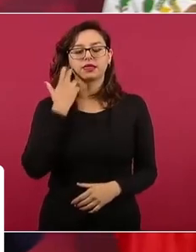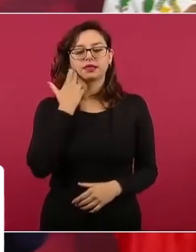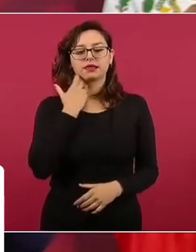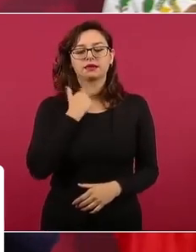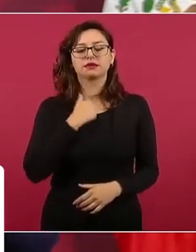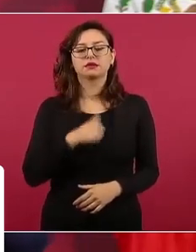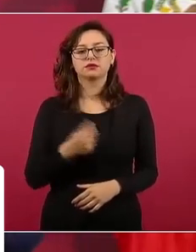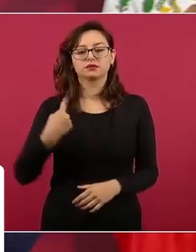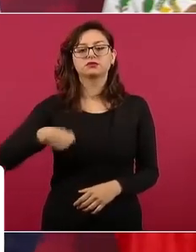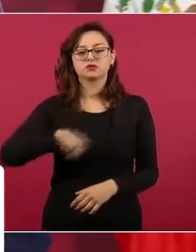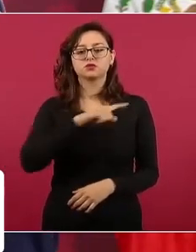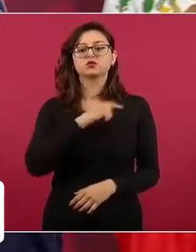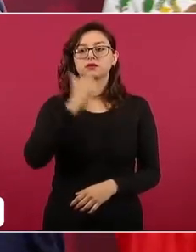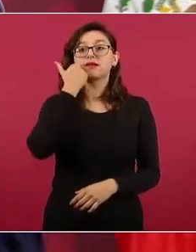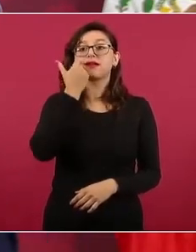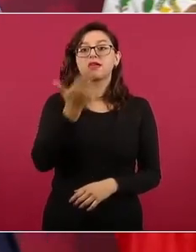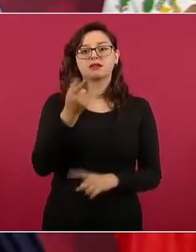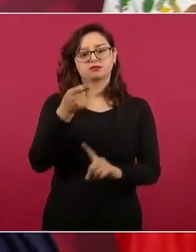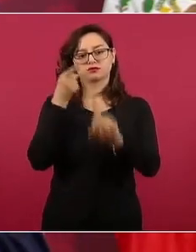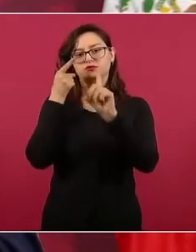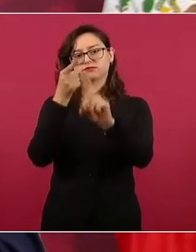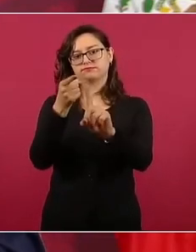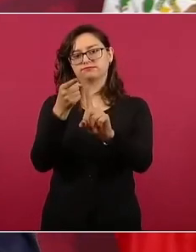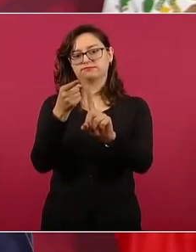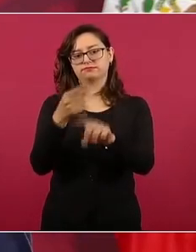y